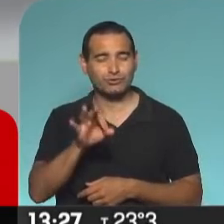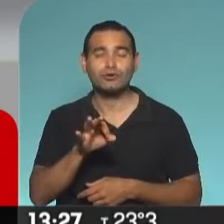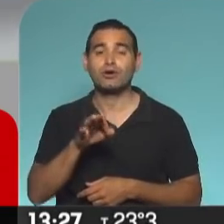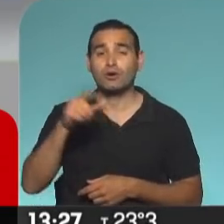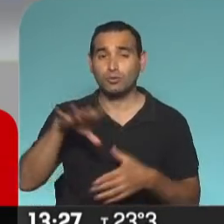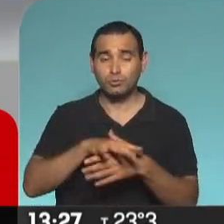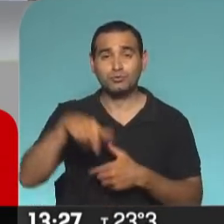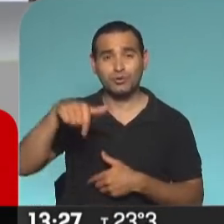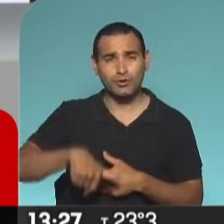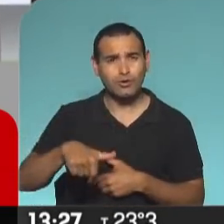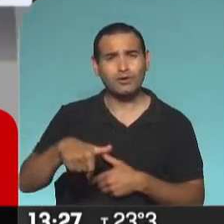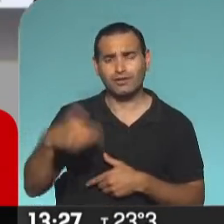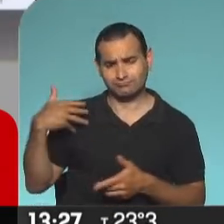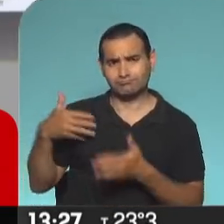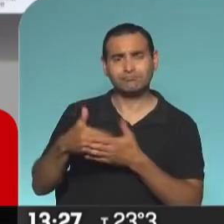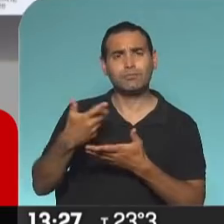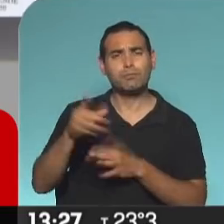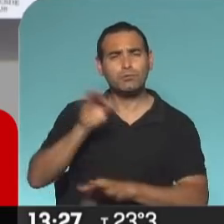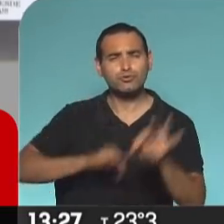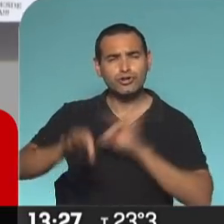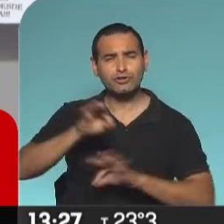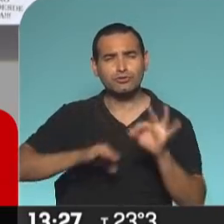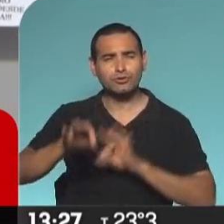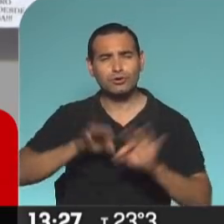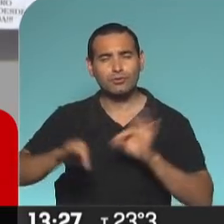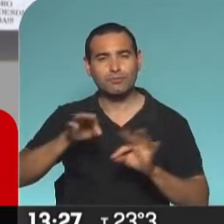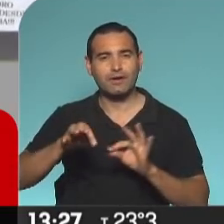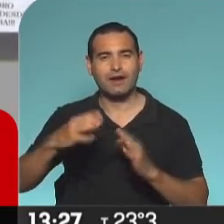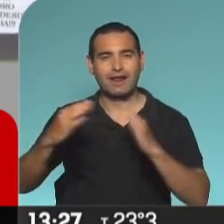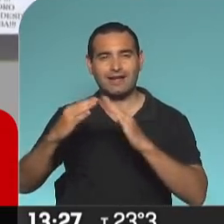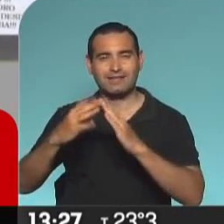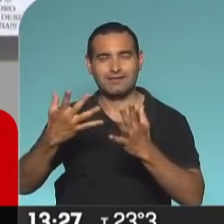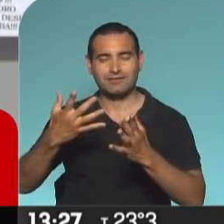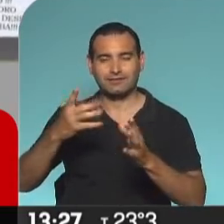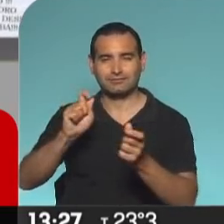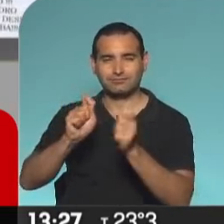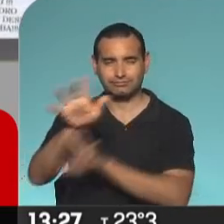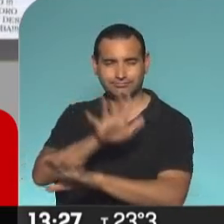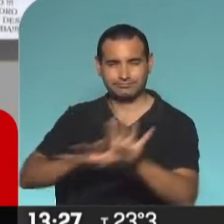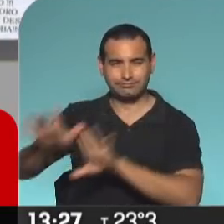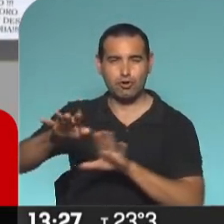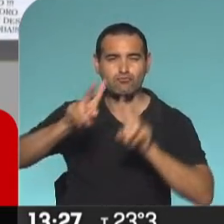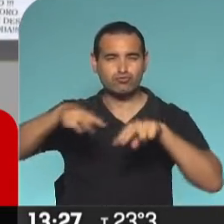había un proyecto para poder transformarla en un museo y restaurarla.